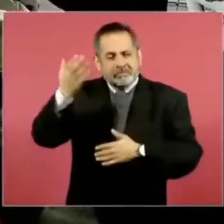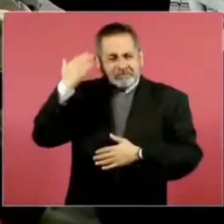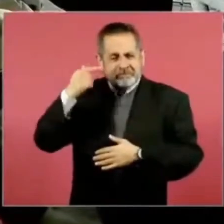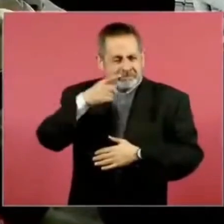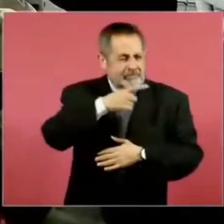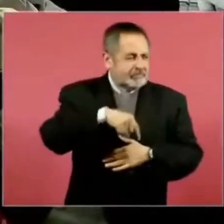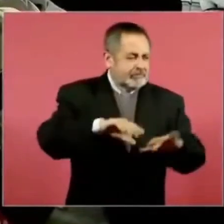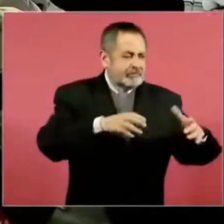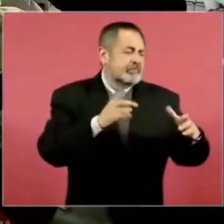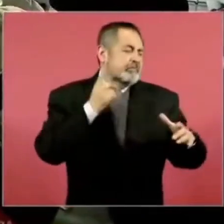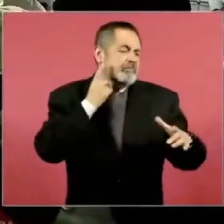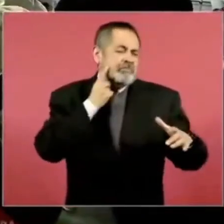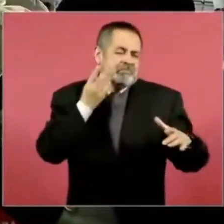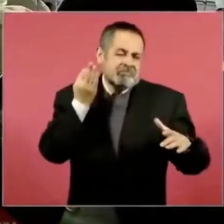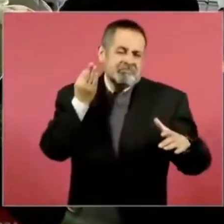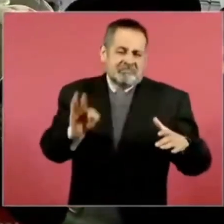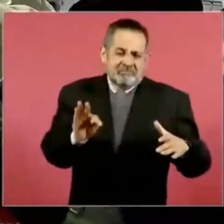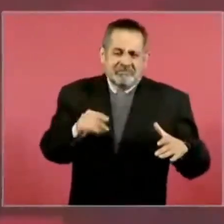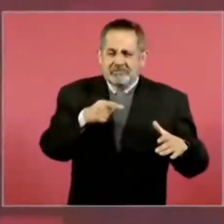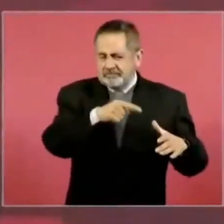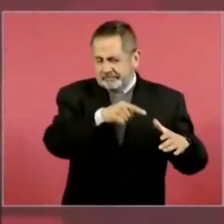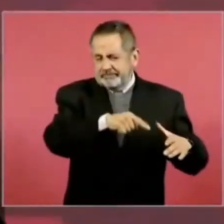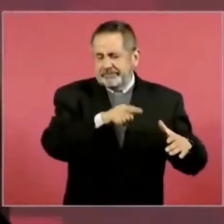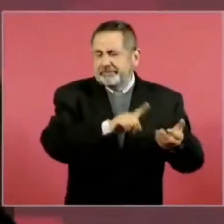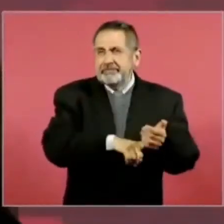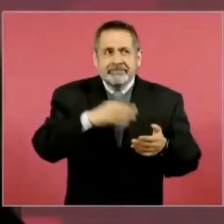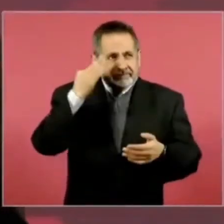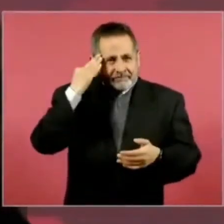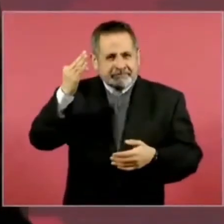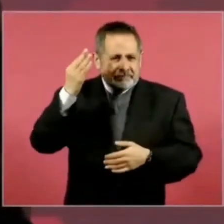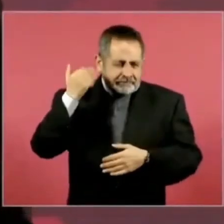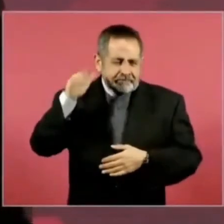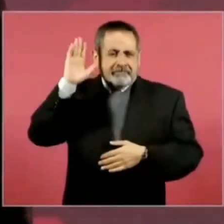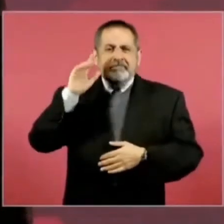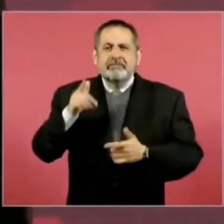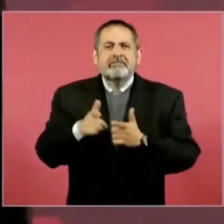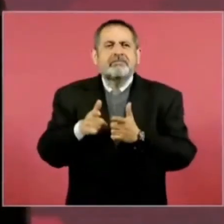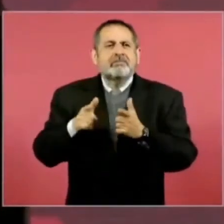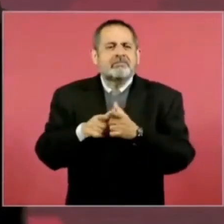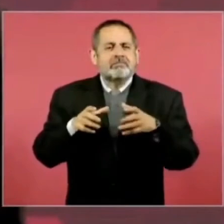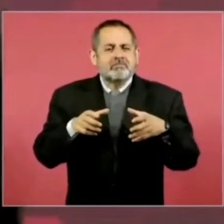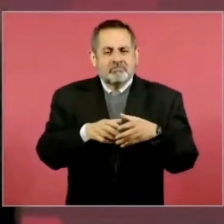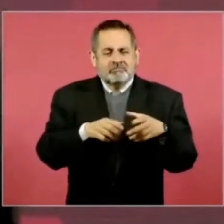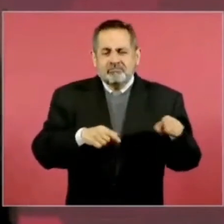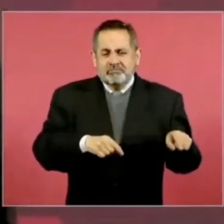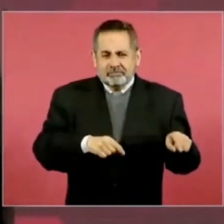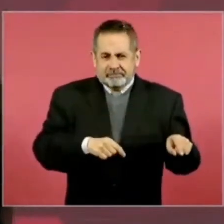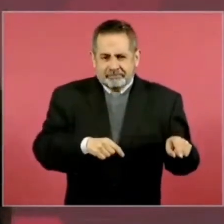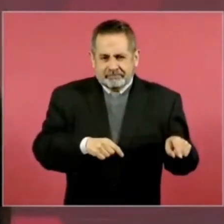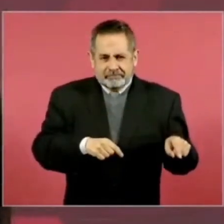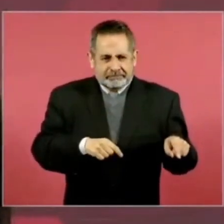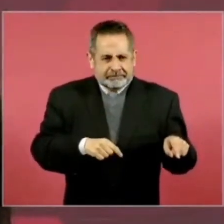traidores de la legislatura cuando